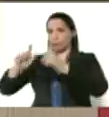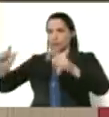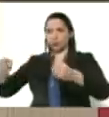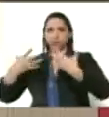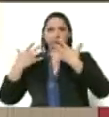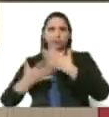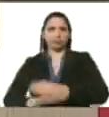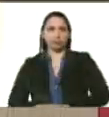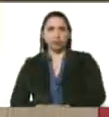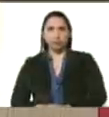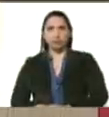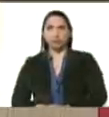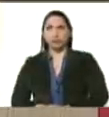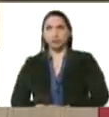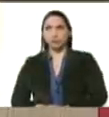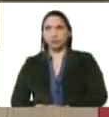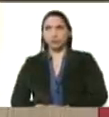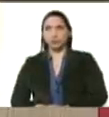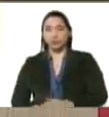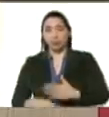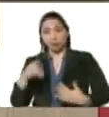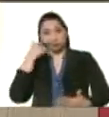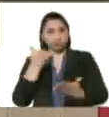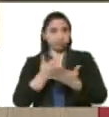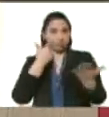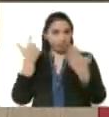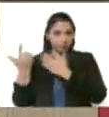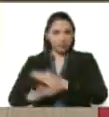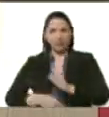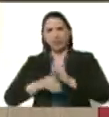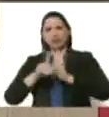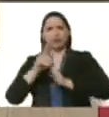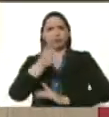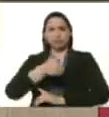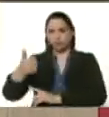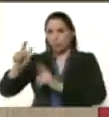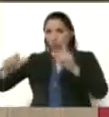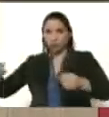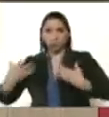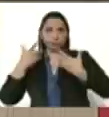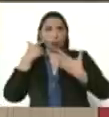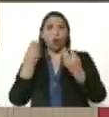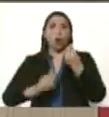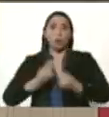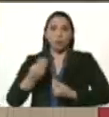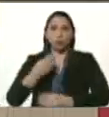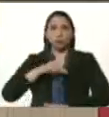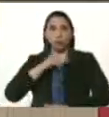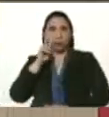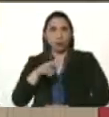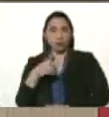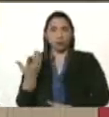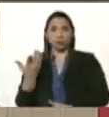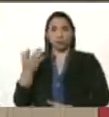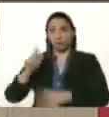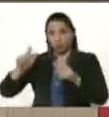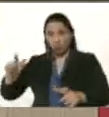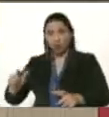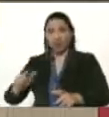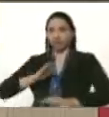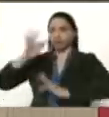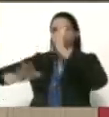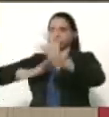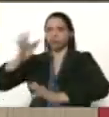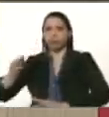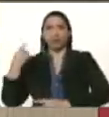casos contagiados. Vamos a ver en el desarrollo de cada caso cómo también los casos importados